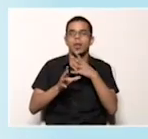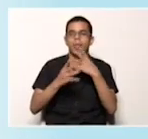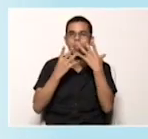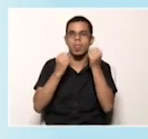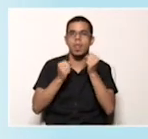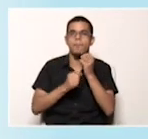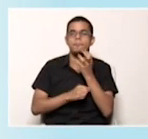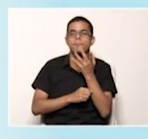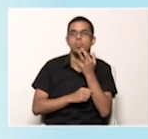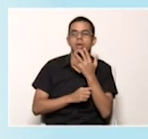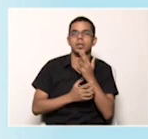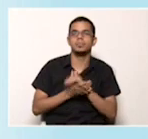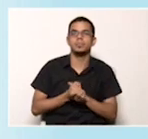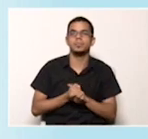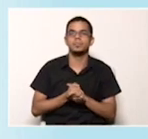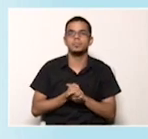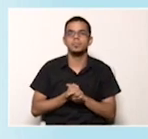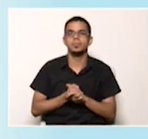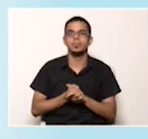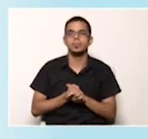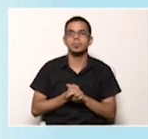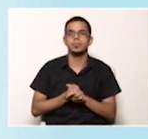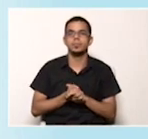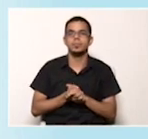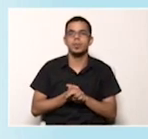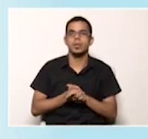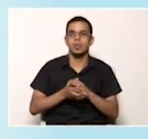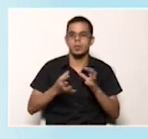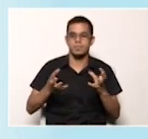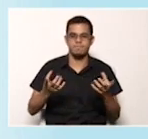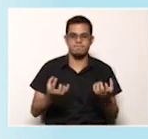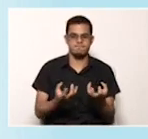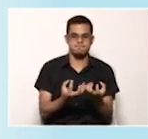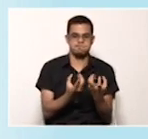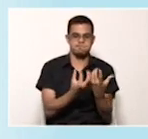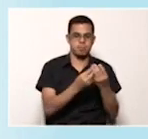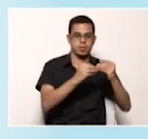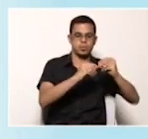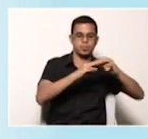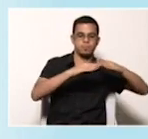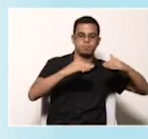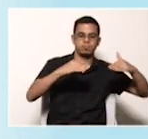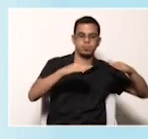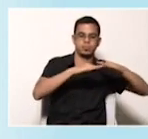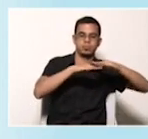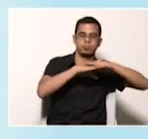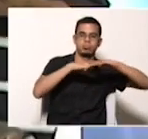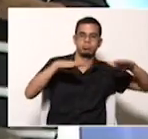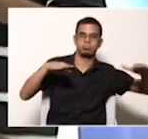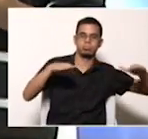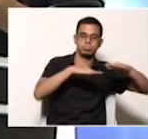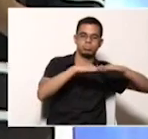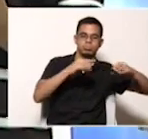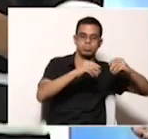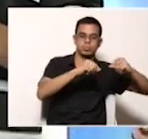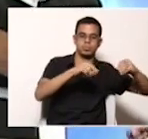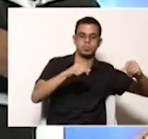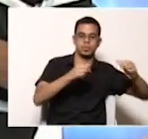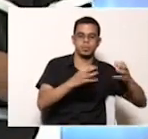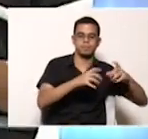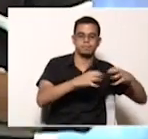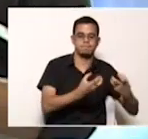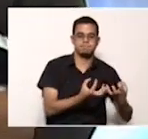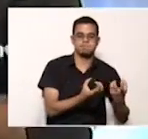un efecto invernadero no es más que es el calentamiento del suelo, ¿ok?, a través de la radiación del sol. Del